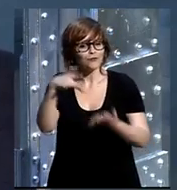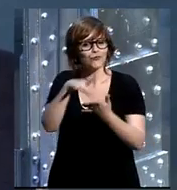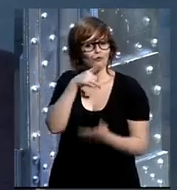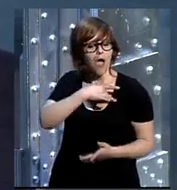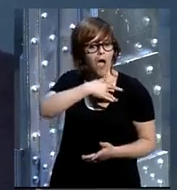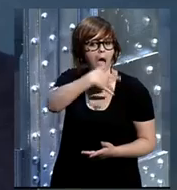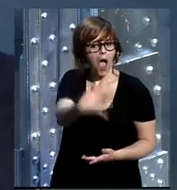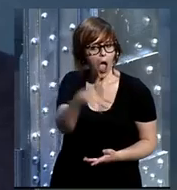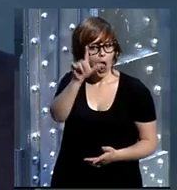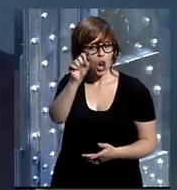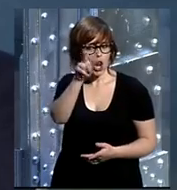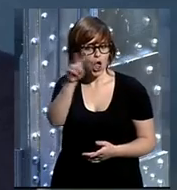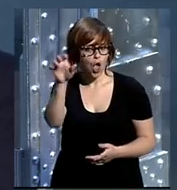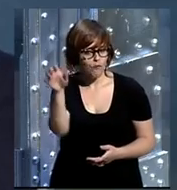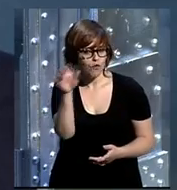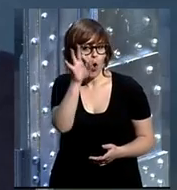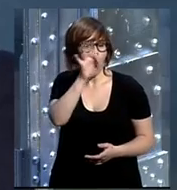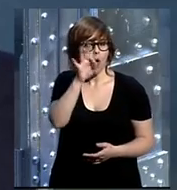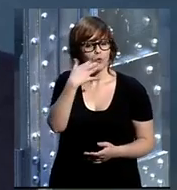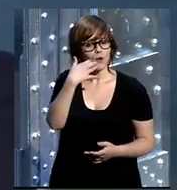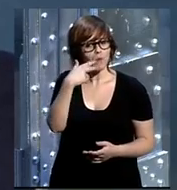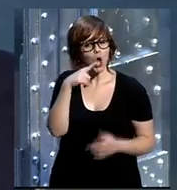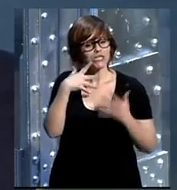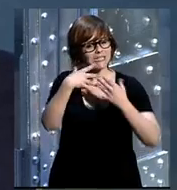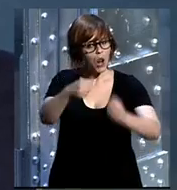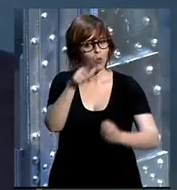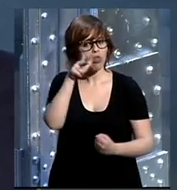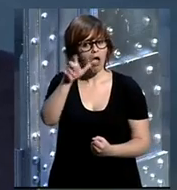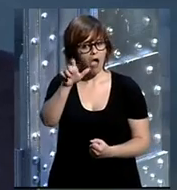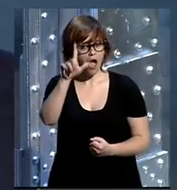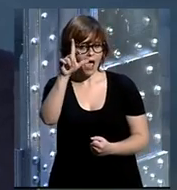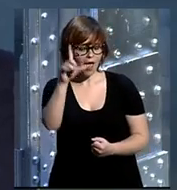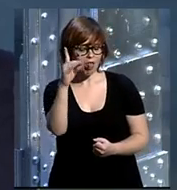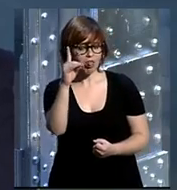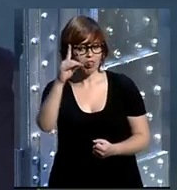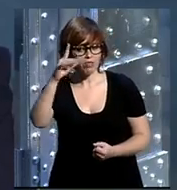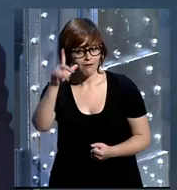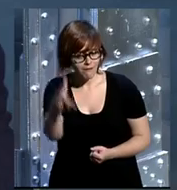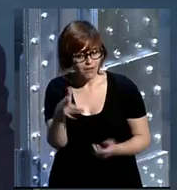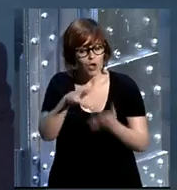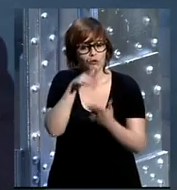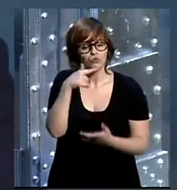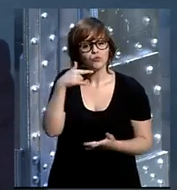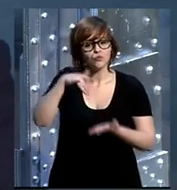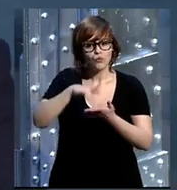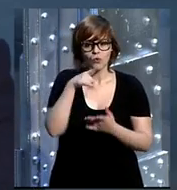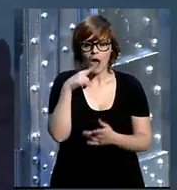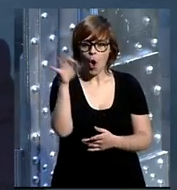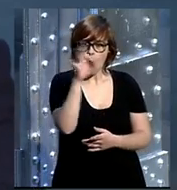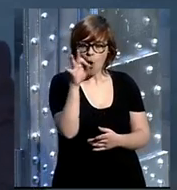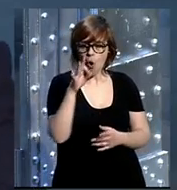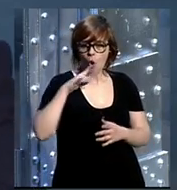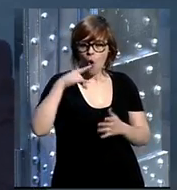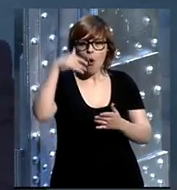que palabras también muy trascendentes como health, salud, 3.400 millones, o money, dinero, 1.600 millones, que ha